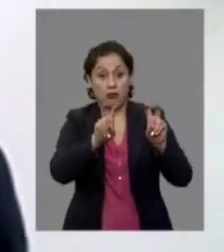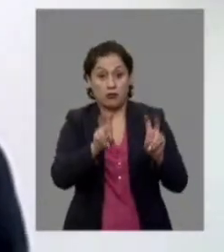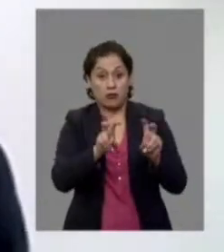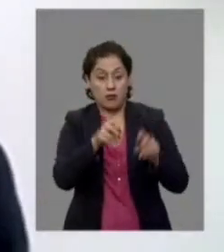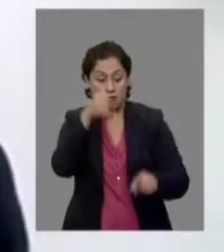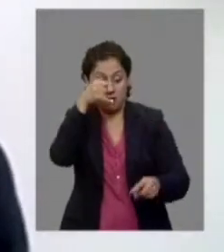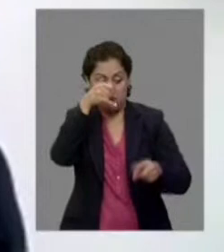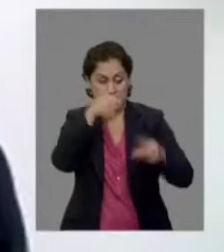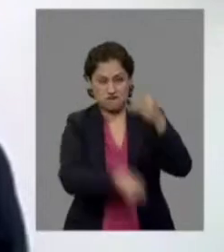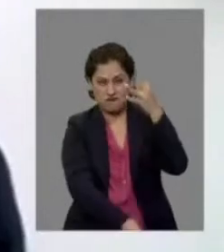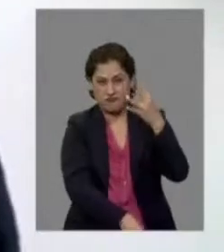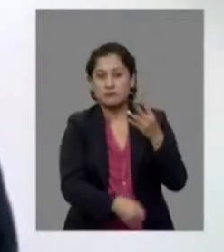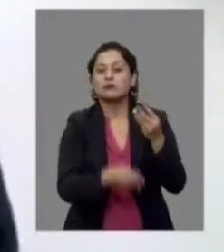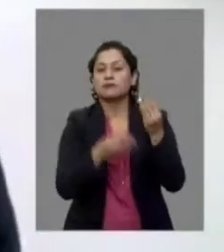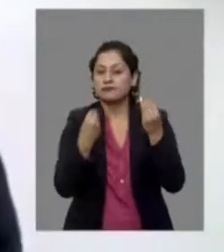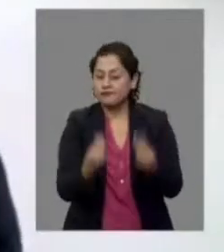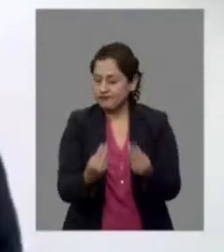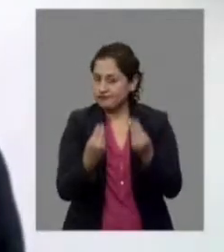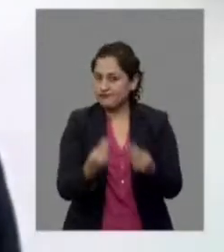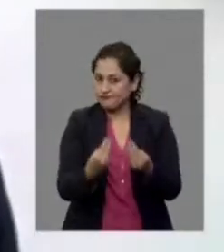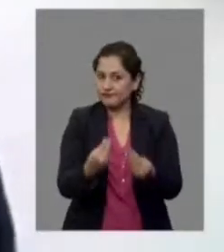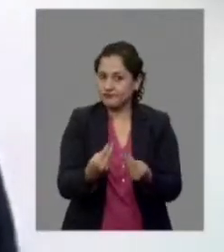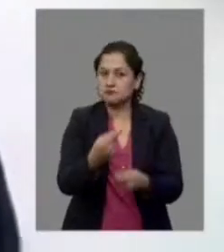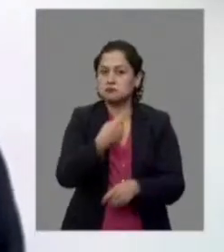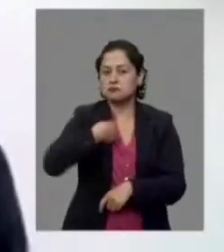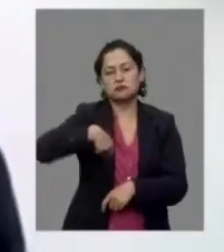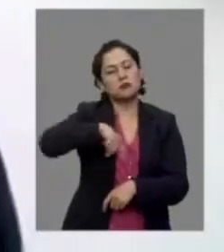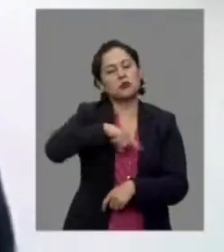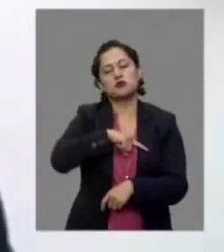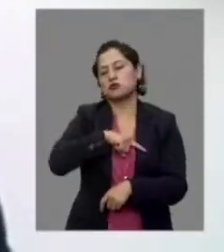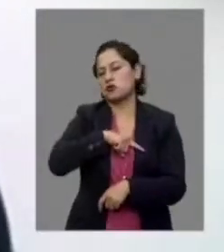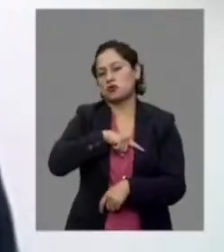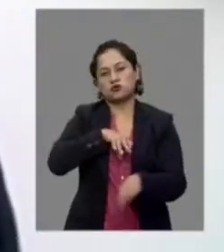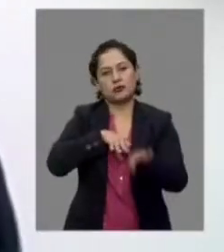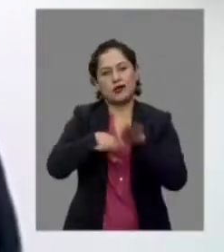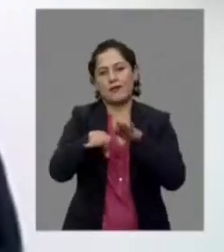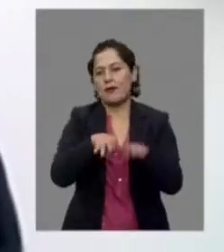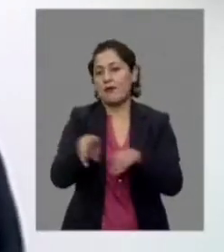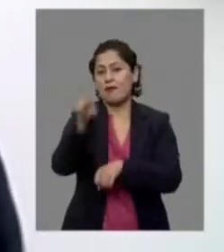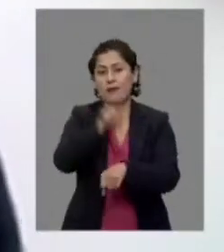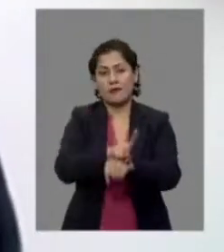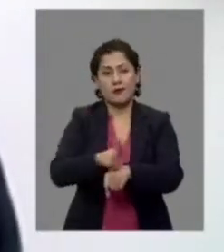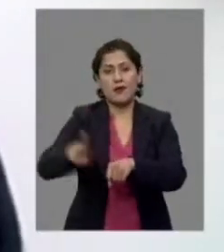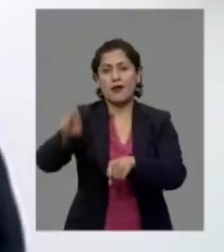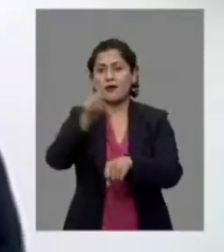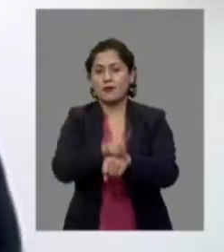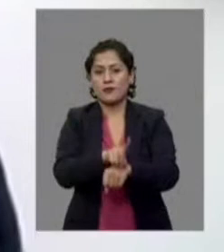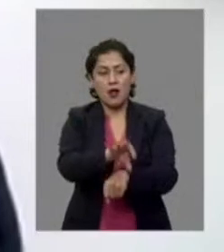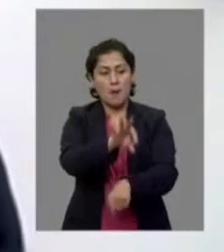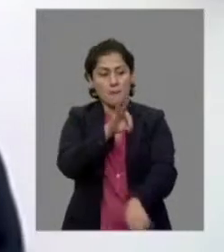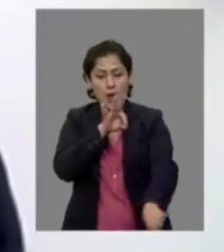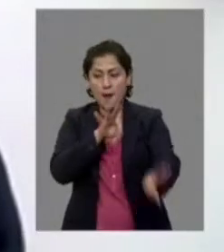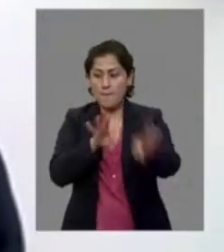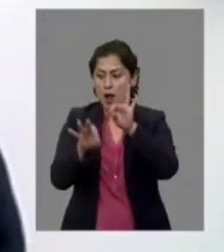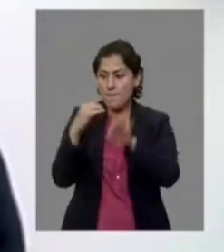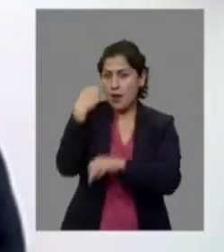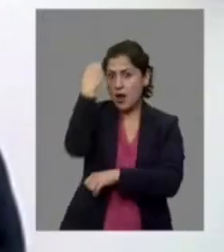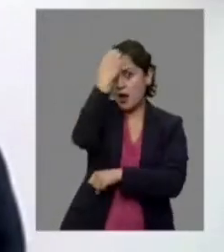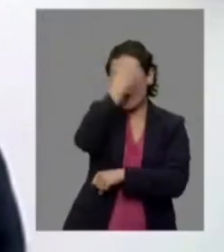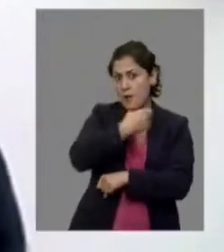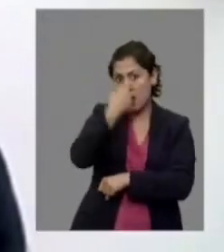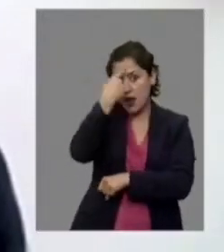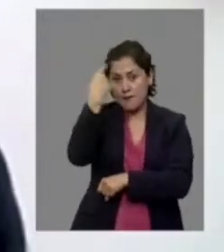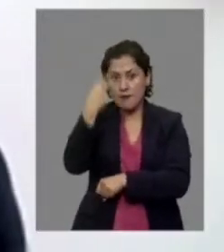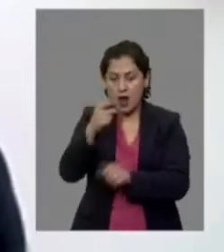días estudiamos, analizamos y vemos la manera de procurarlo.